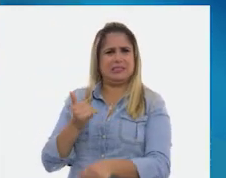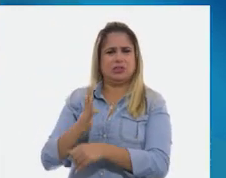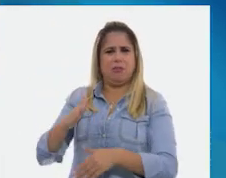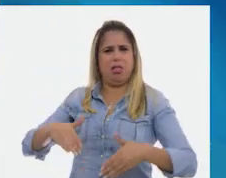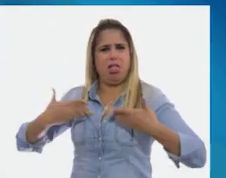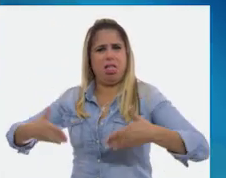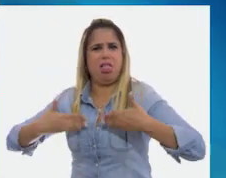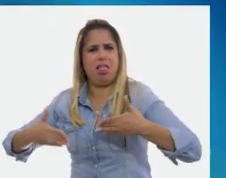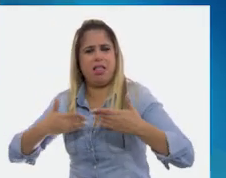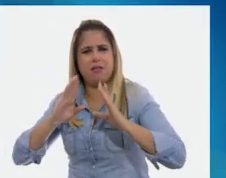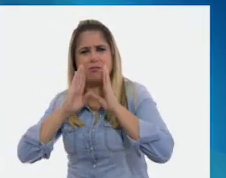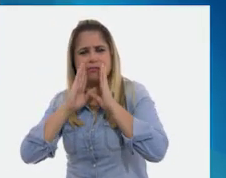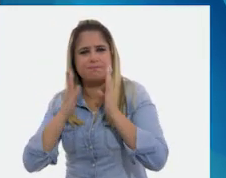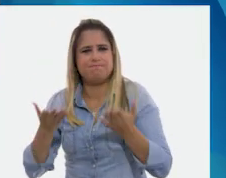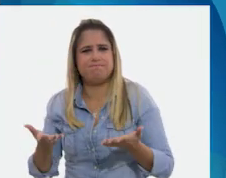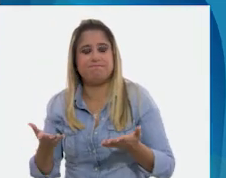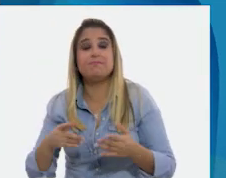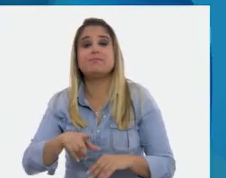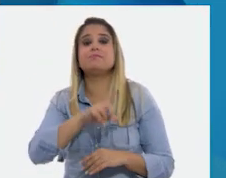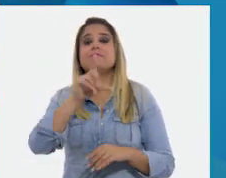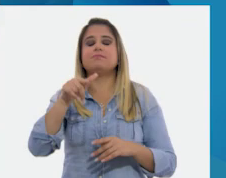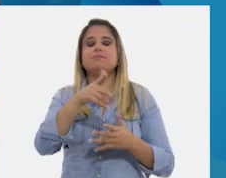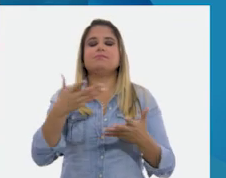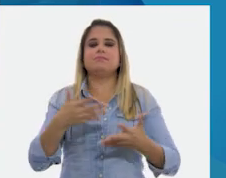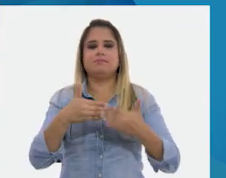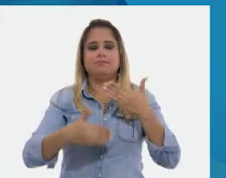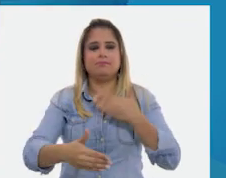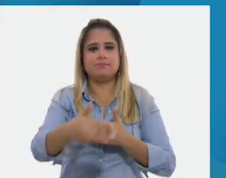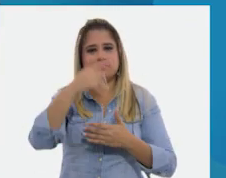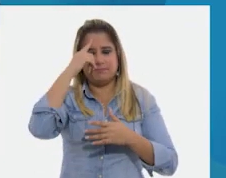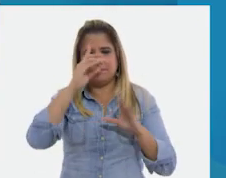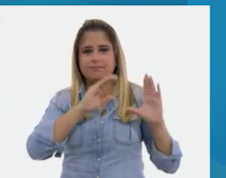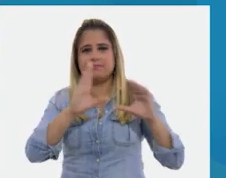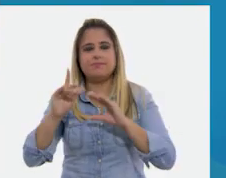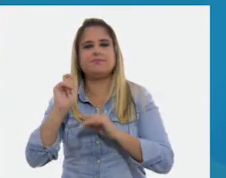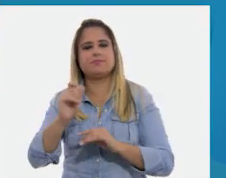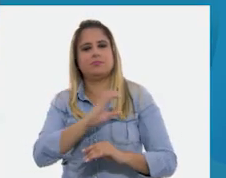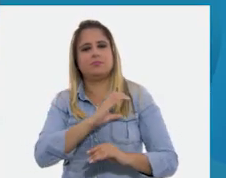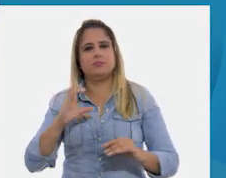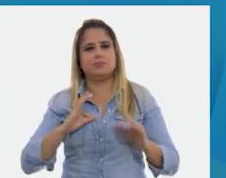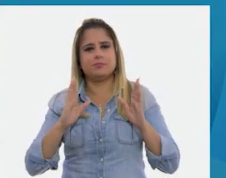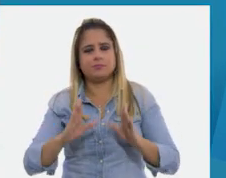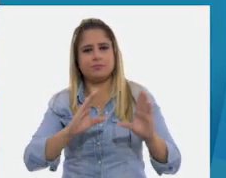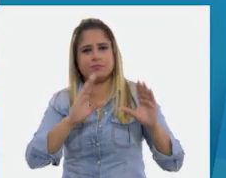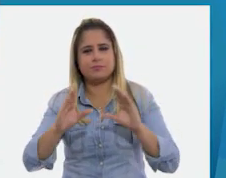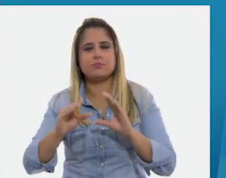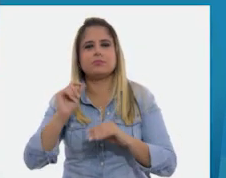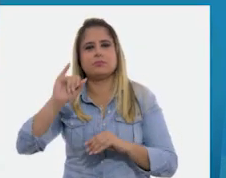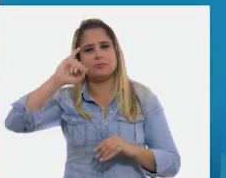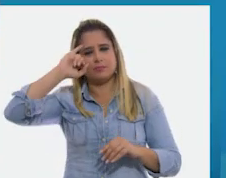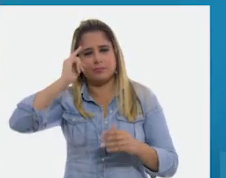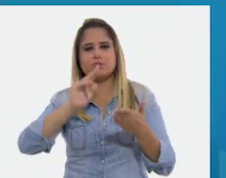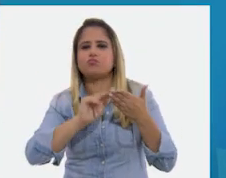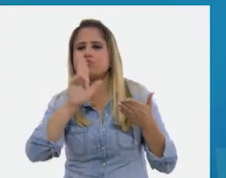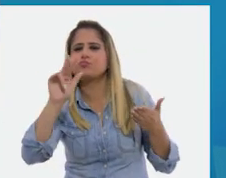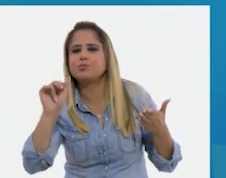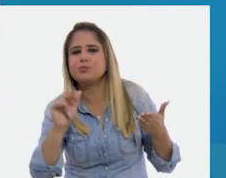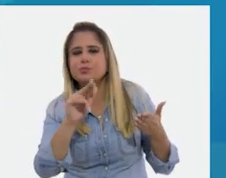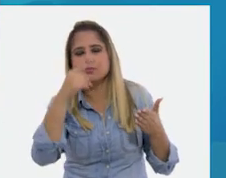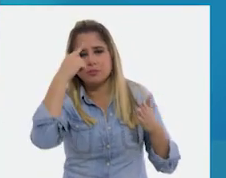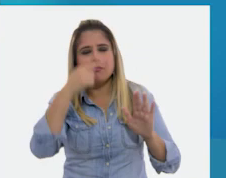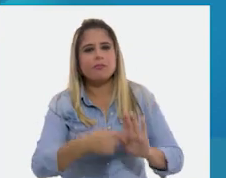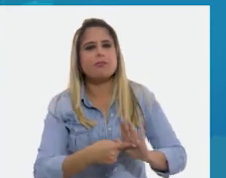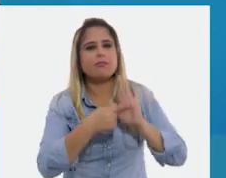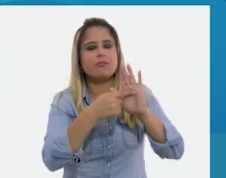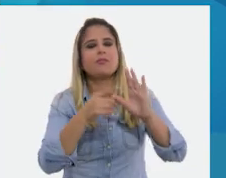Más acertada fue la elaboración de unos librillos para la enseñanza del cristianismo, adaptando el método indígena de pinturas con un